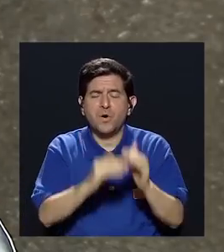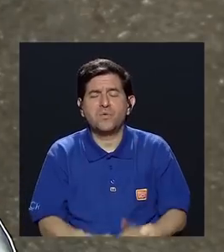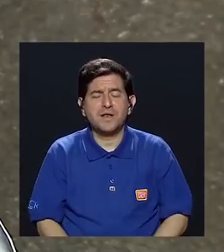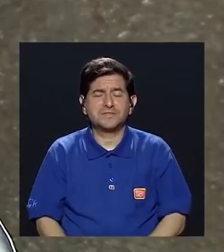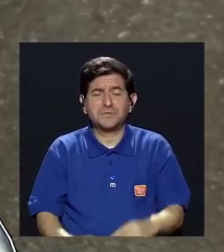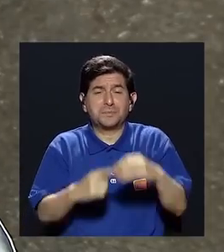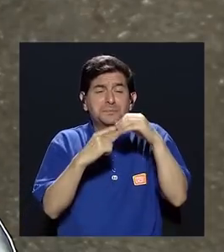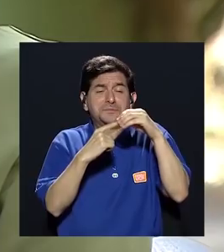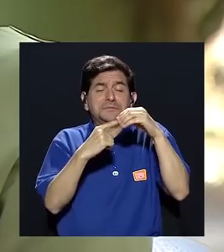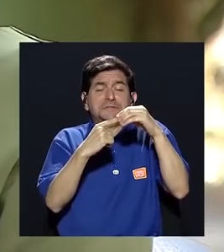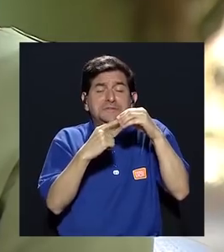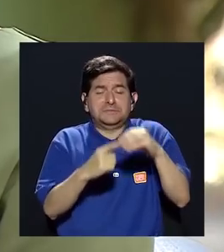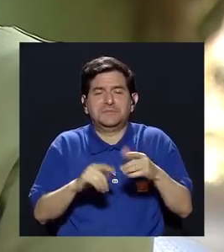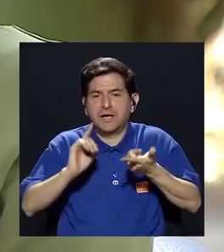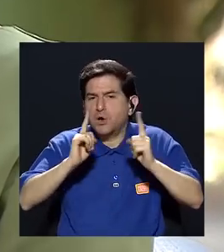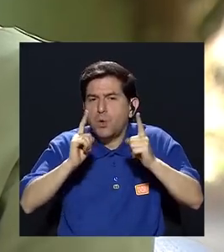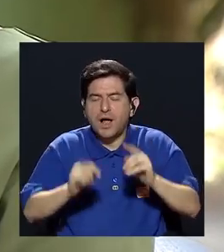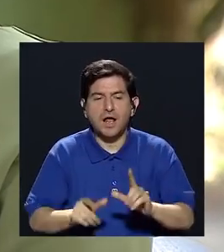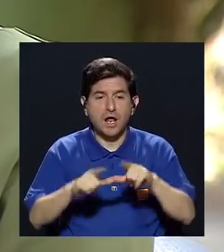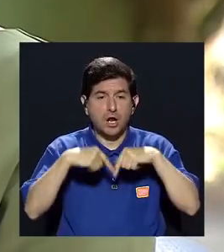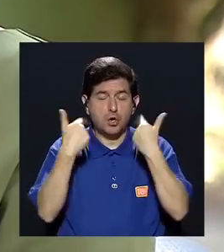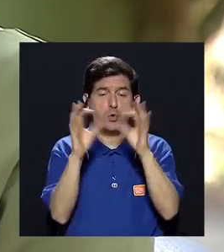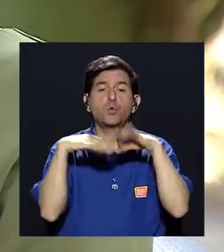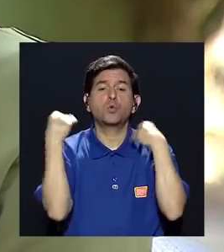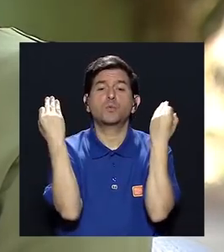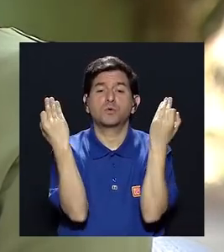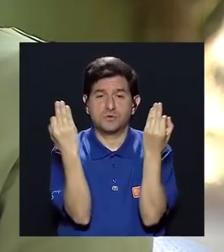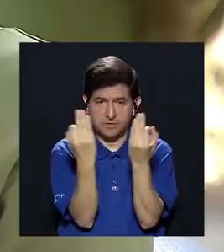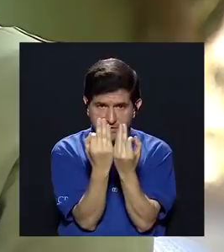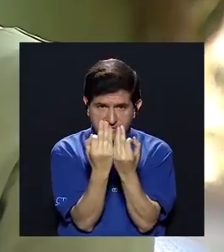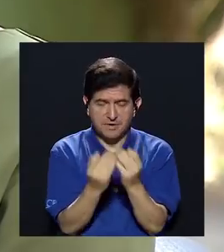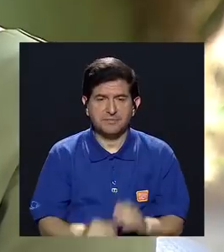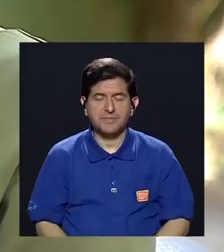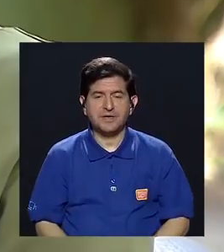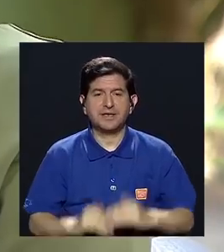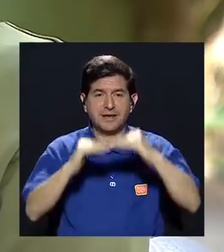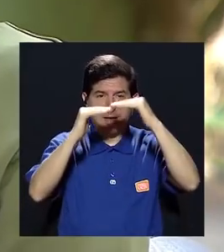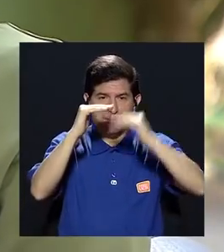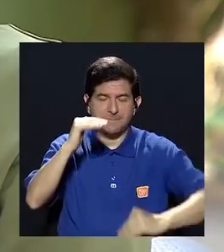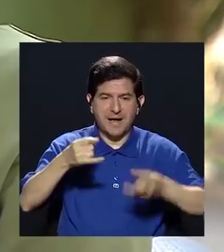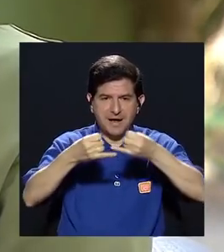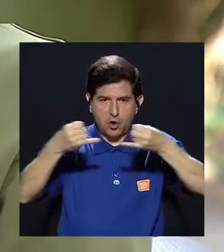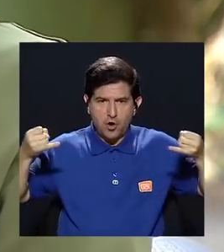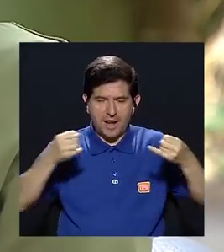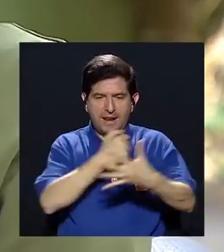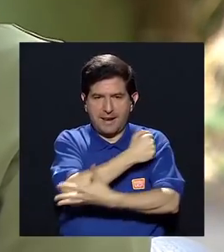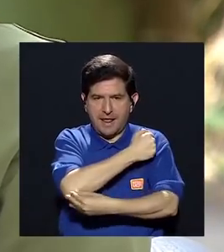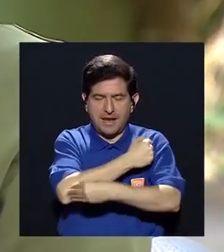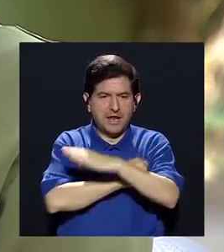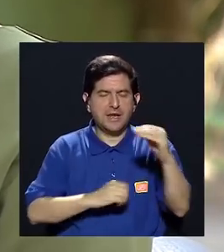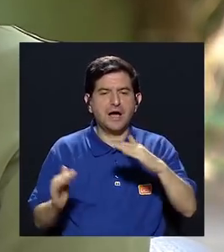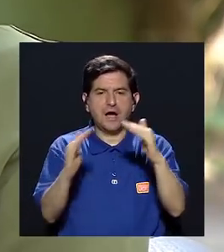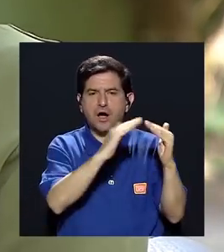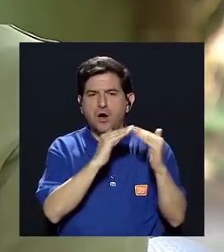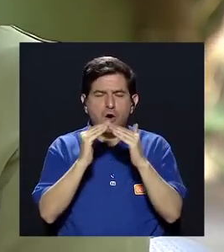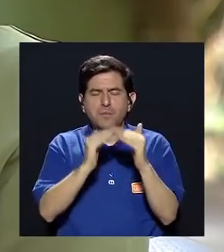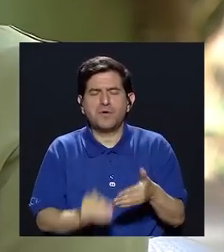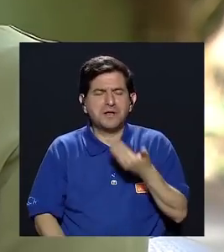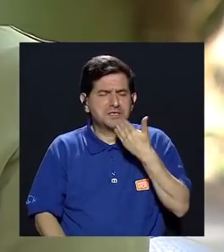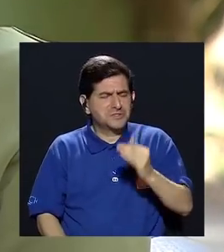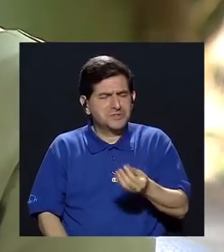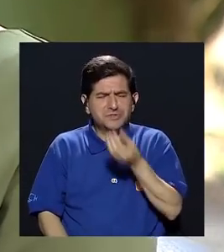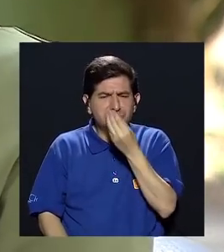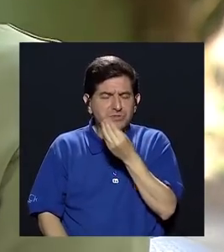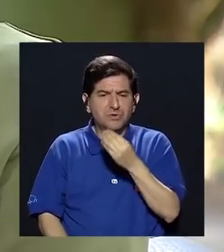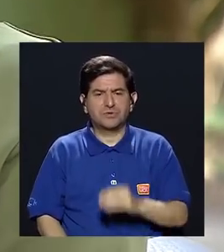más prioritaria, que serían grupos familiares bajo línea de pobreza o con población